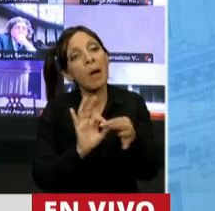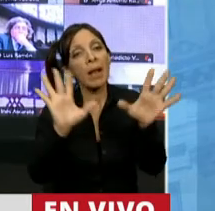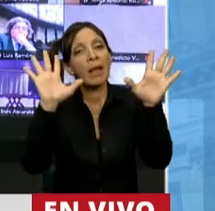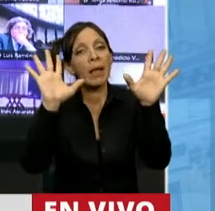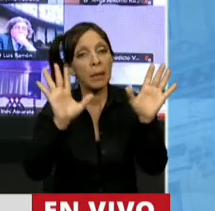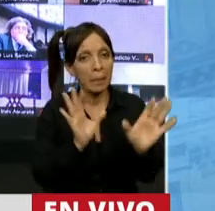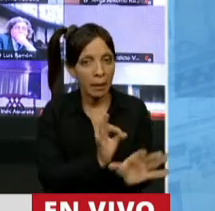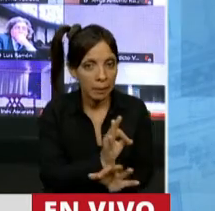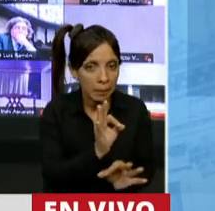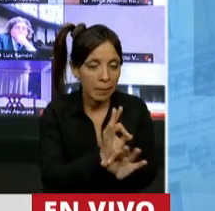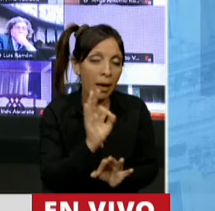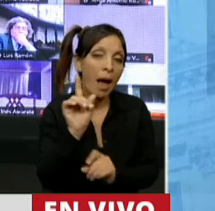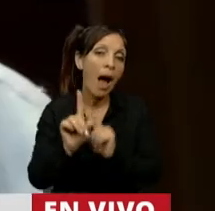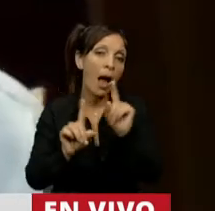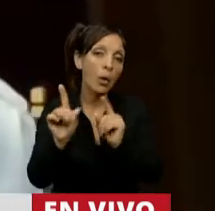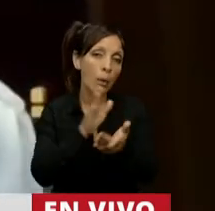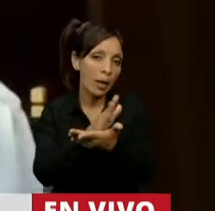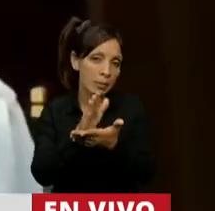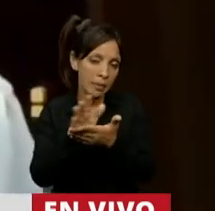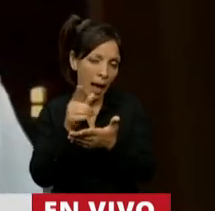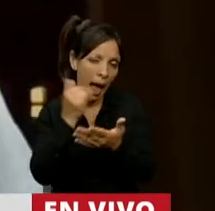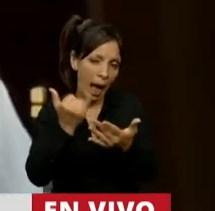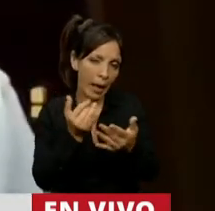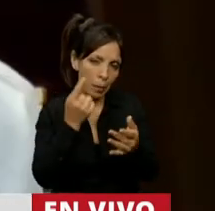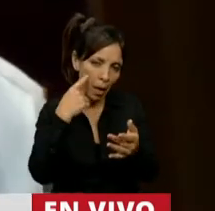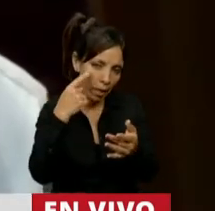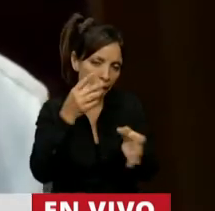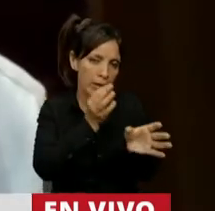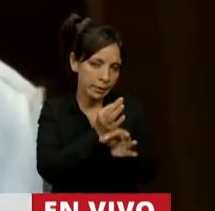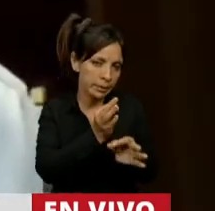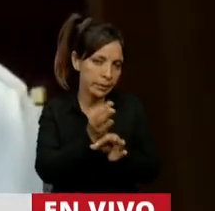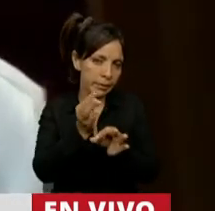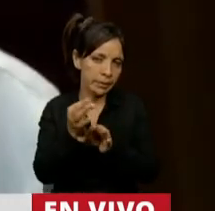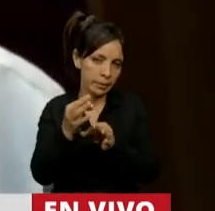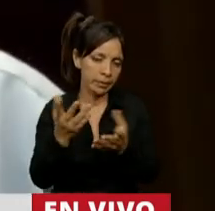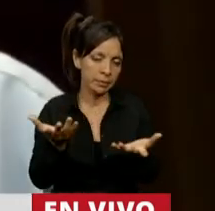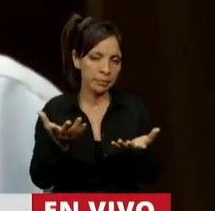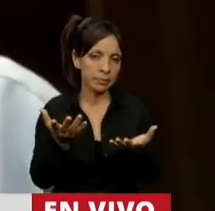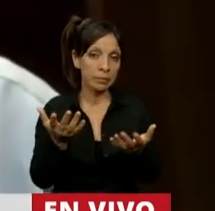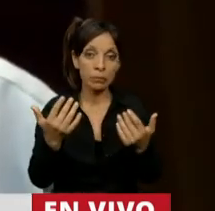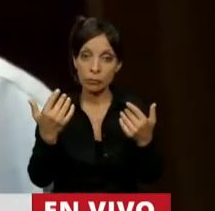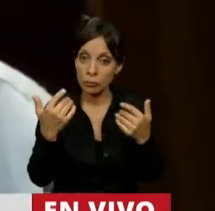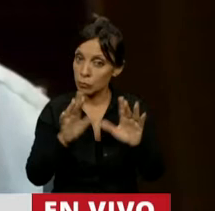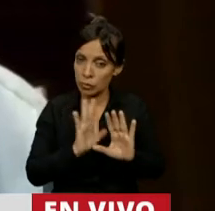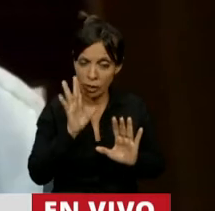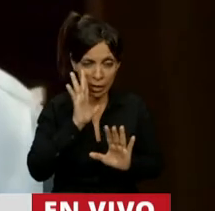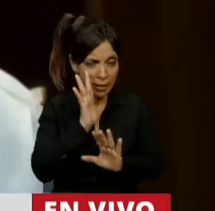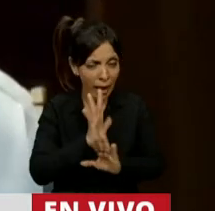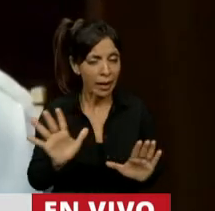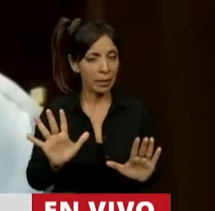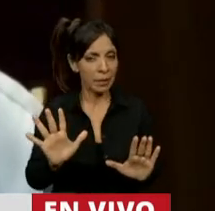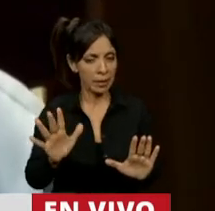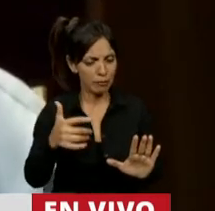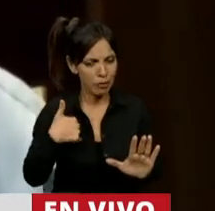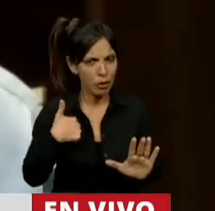estaban algunas cátedras adoctrinando. Lejos, remotamente lejos, estuvo